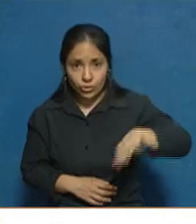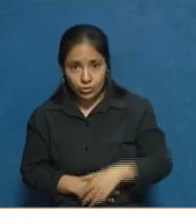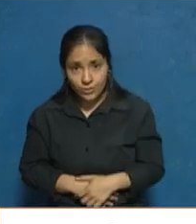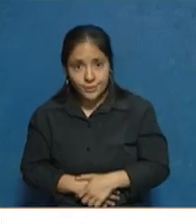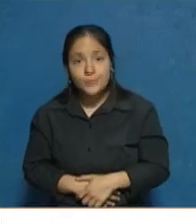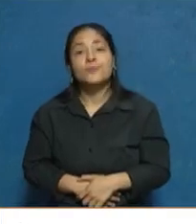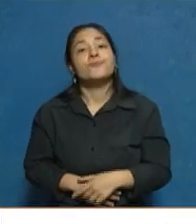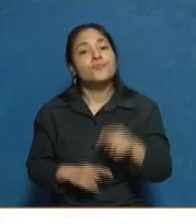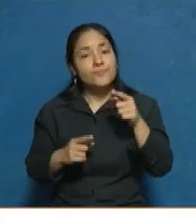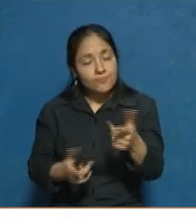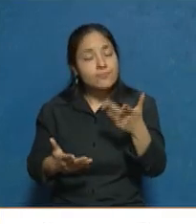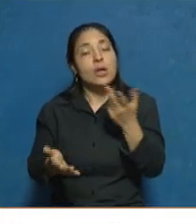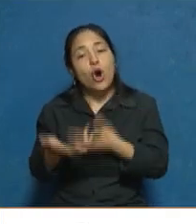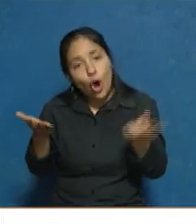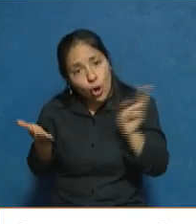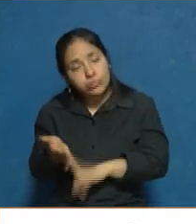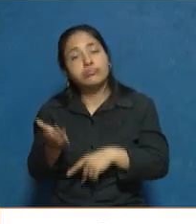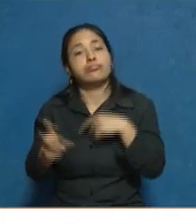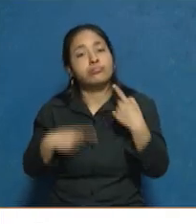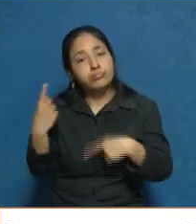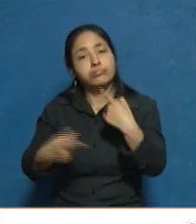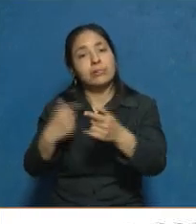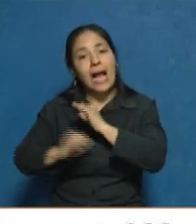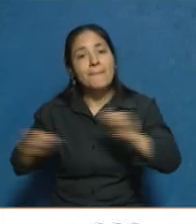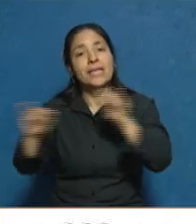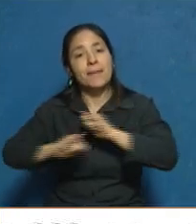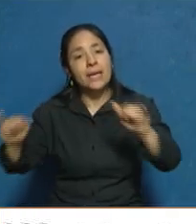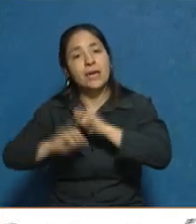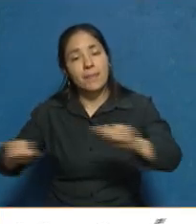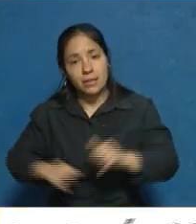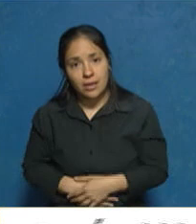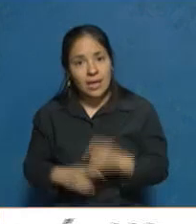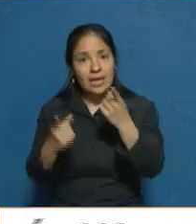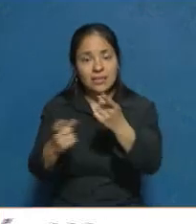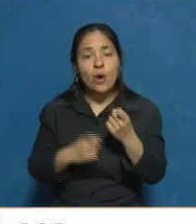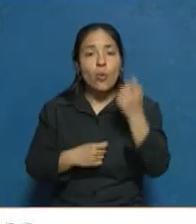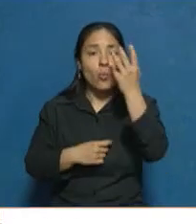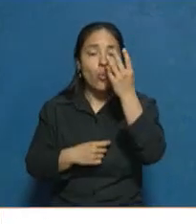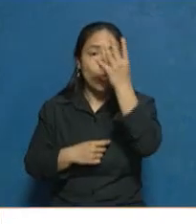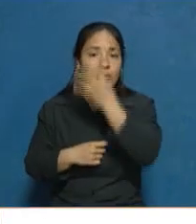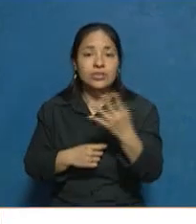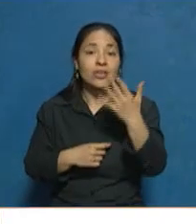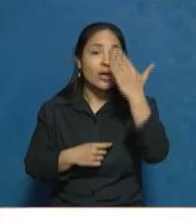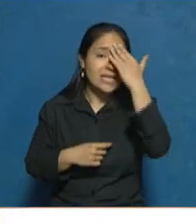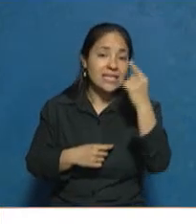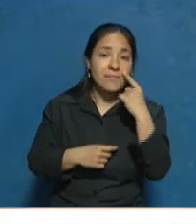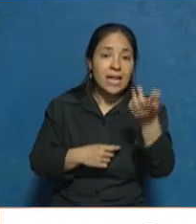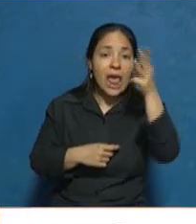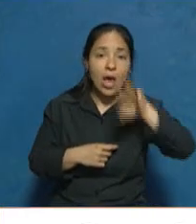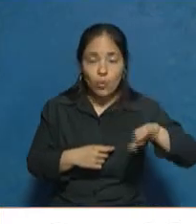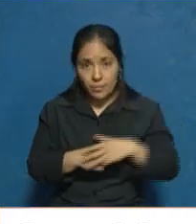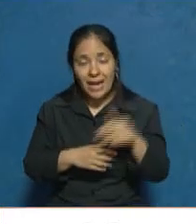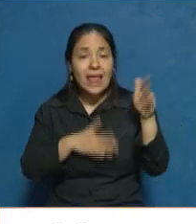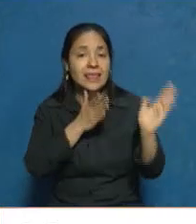282.000 euros. Por eso que continúan todas estas campañas. Necesitan entonces 415.000 euros para este tratamiento